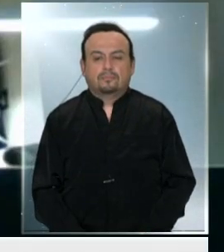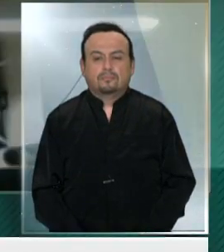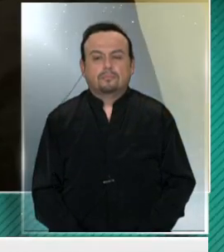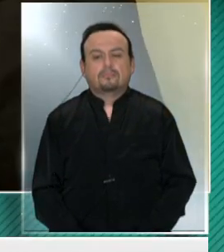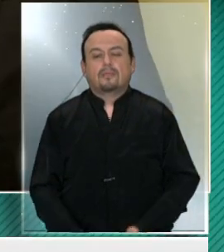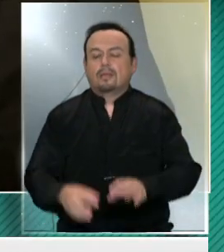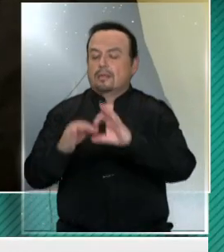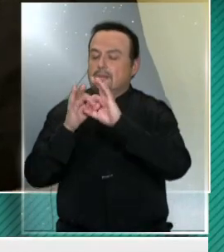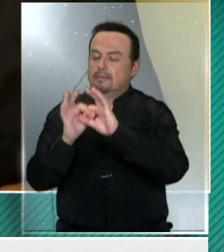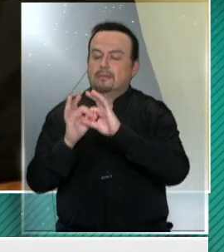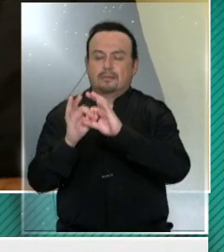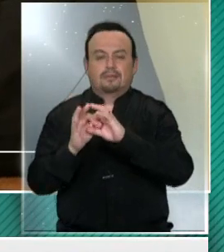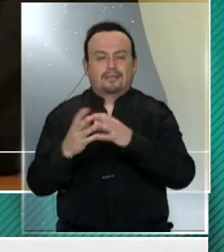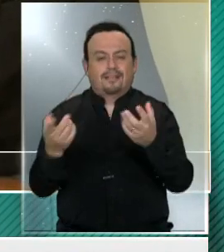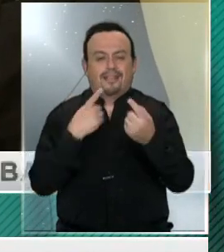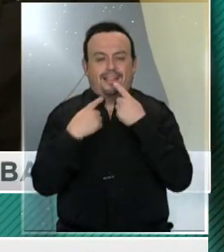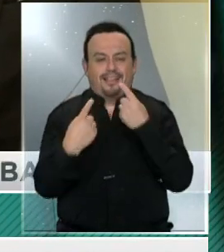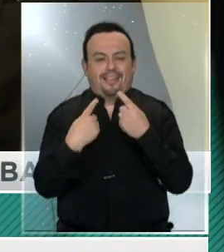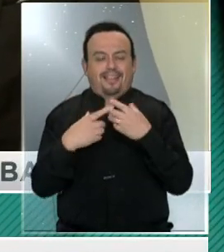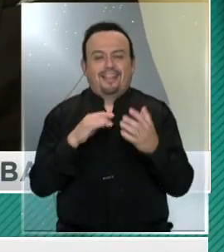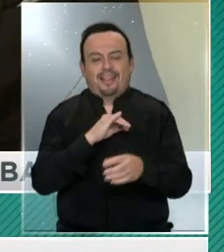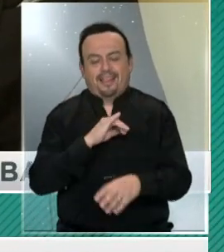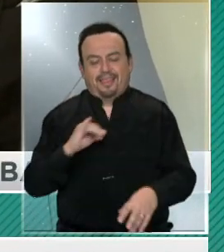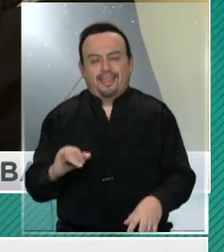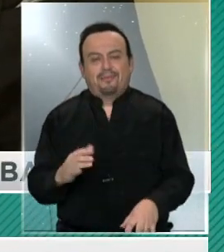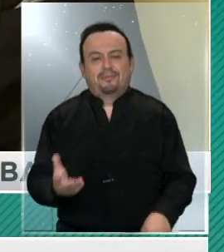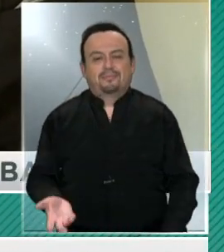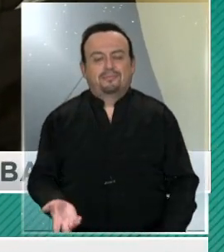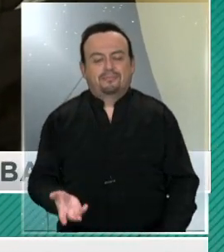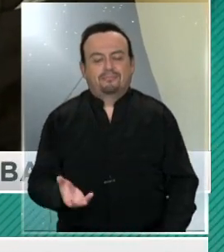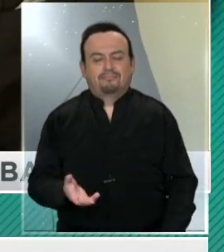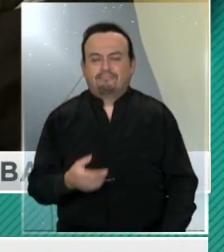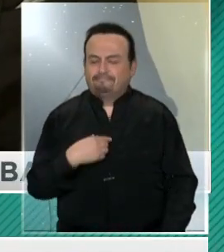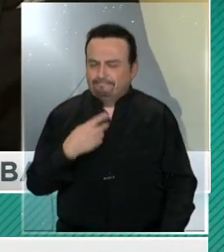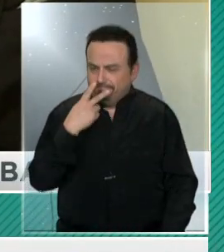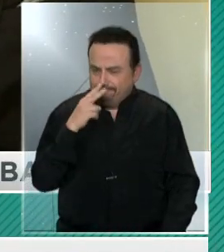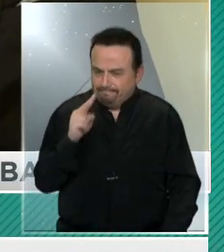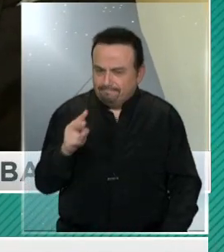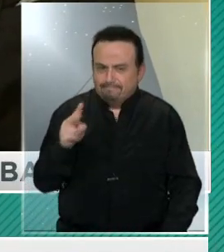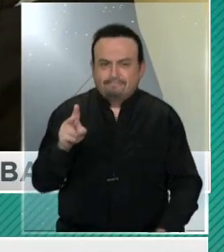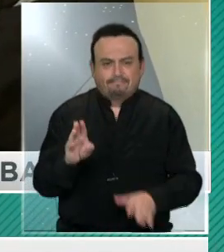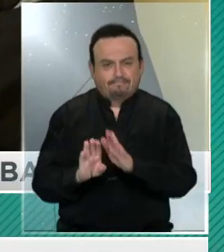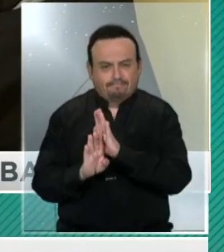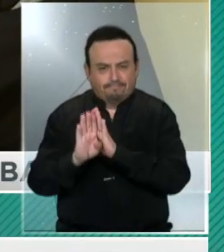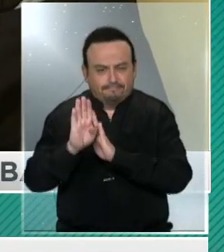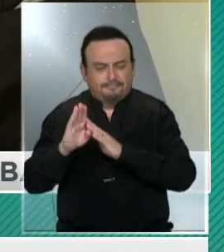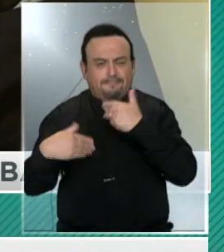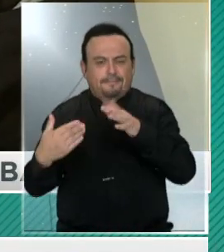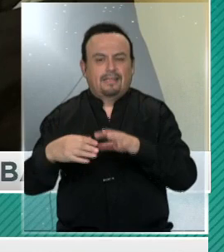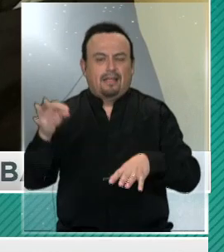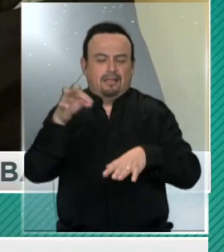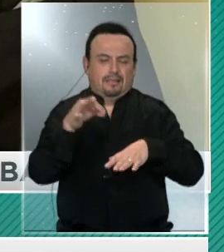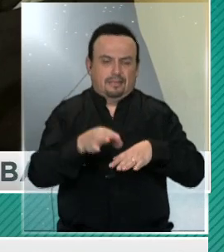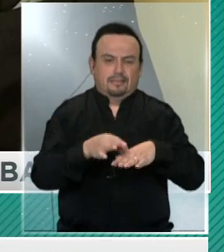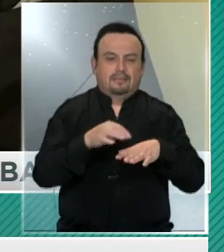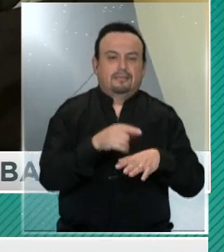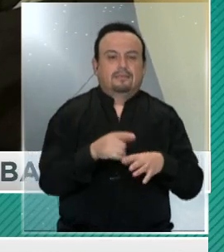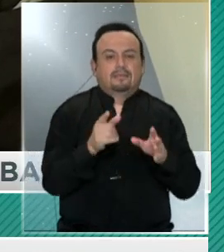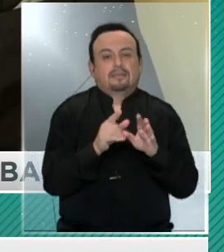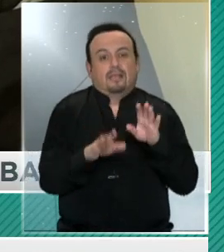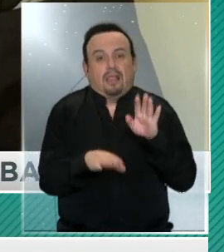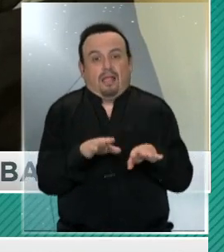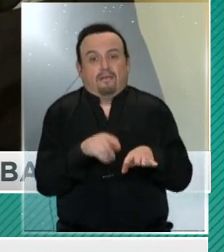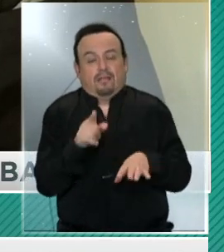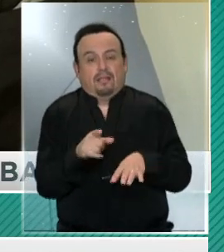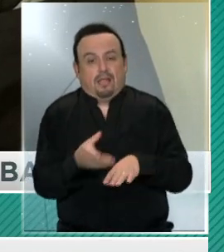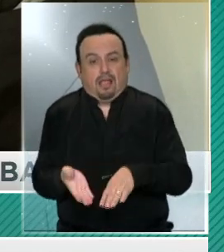Bien, doctor, le agradecemos esta entrevista. Vamos a seguir también muy de cerca el desarrollo de estos virus. Sabemos que probablemente se haya adelantado